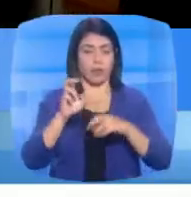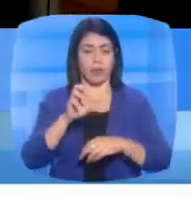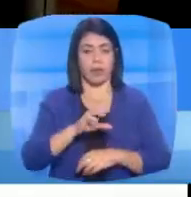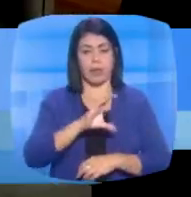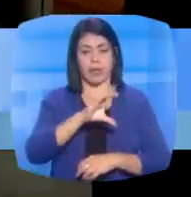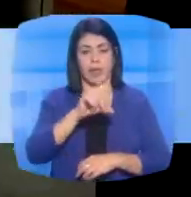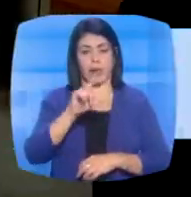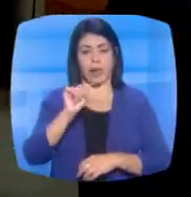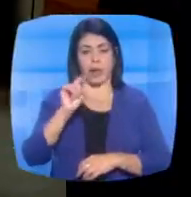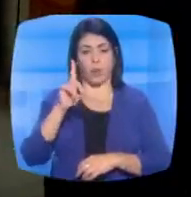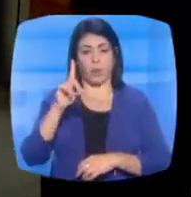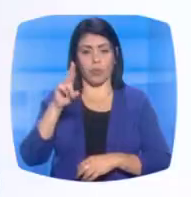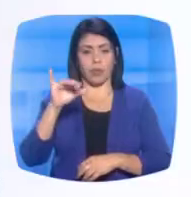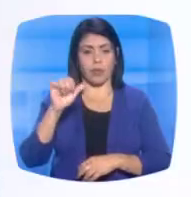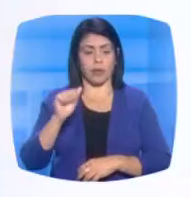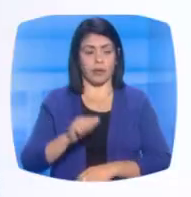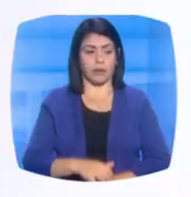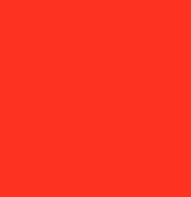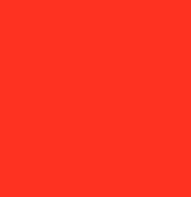cl